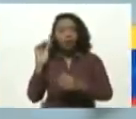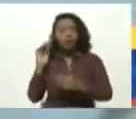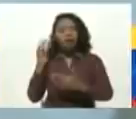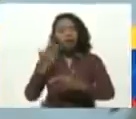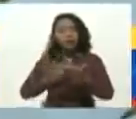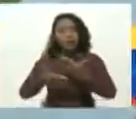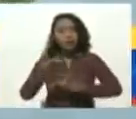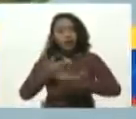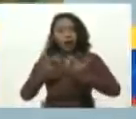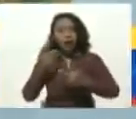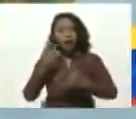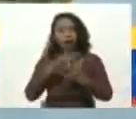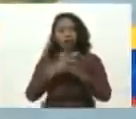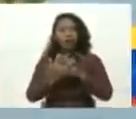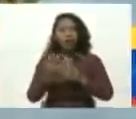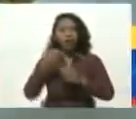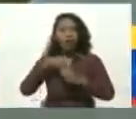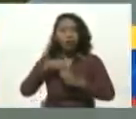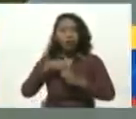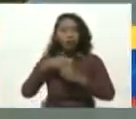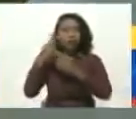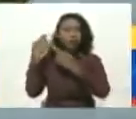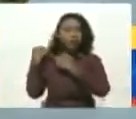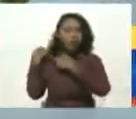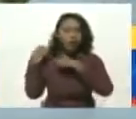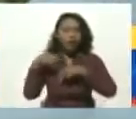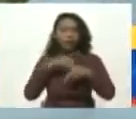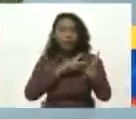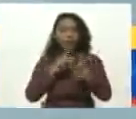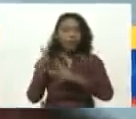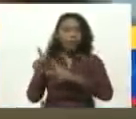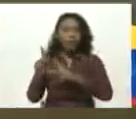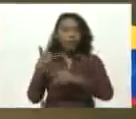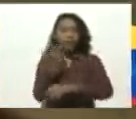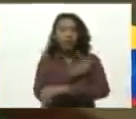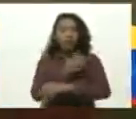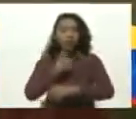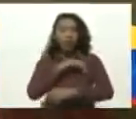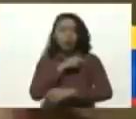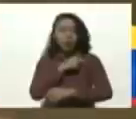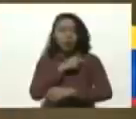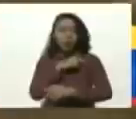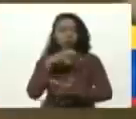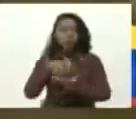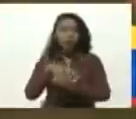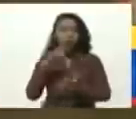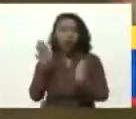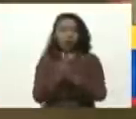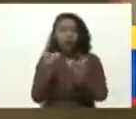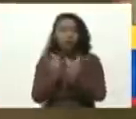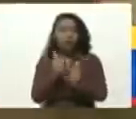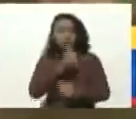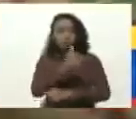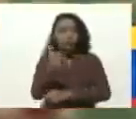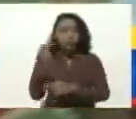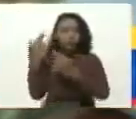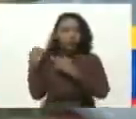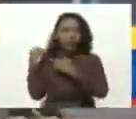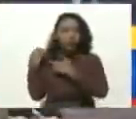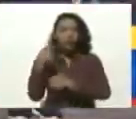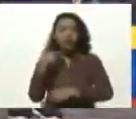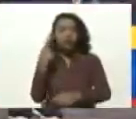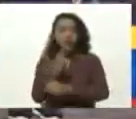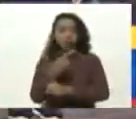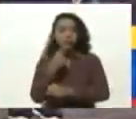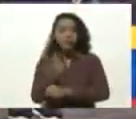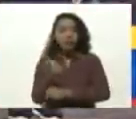de Barrio Adentro, han estado encargados de este plan de vacunación en nuestro estado Anzoátegui. Cada uno de ellos, por cierto, presidente, debemos decirlo y